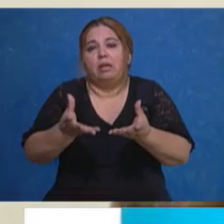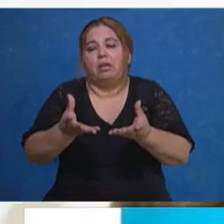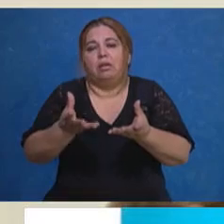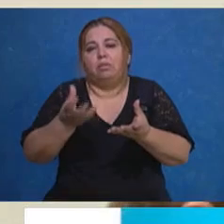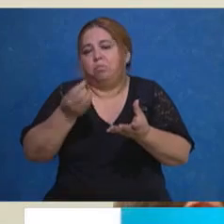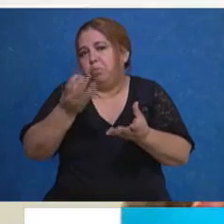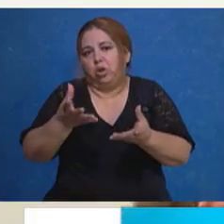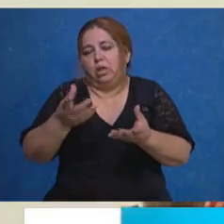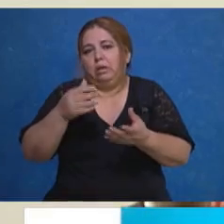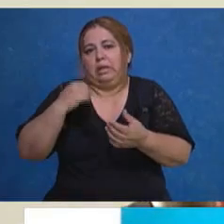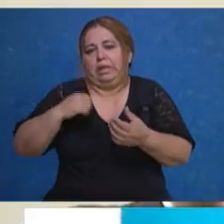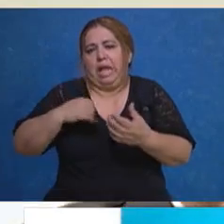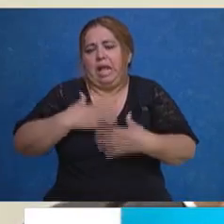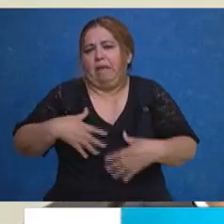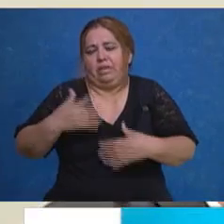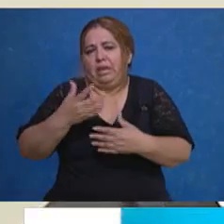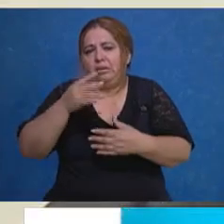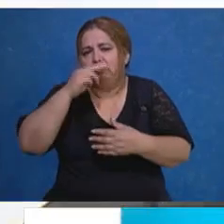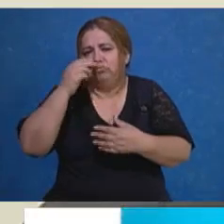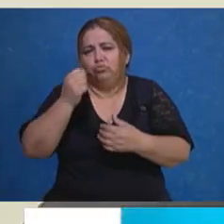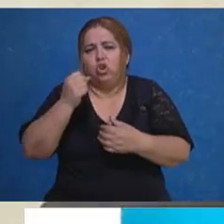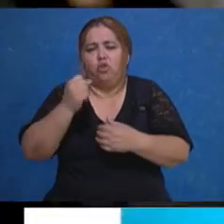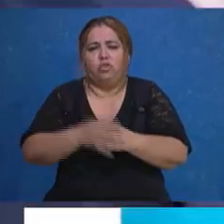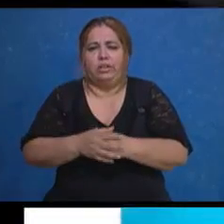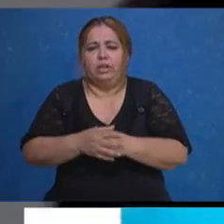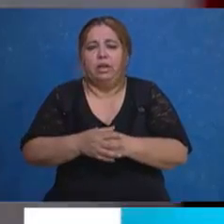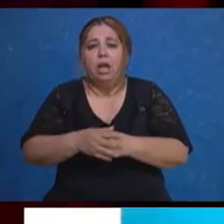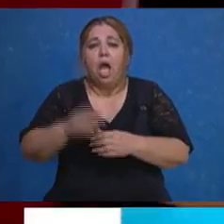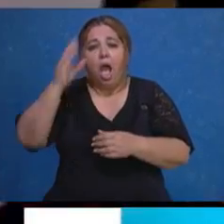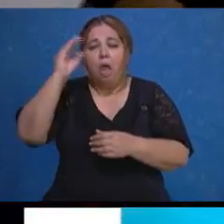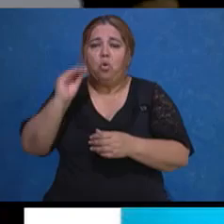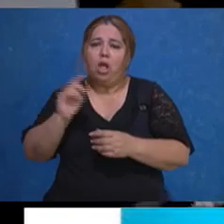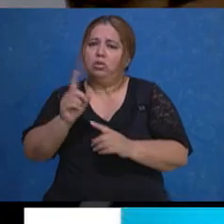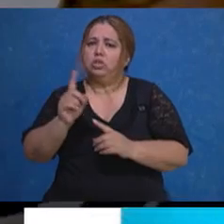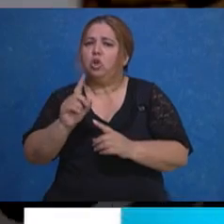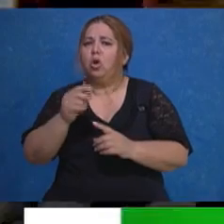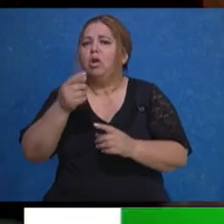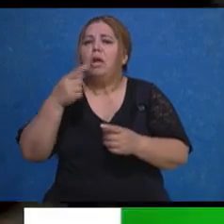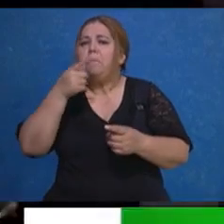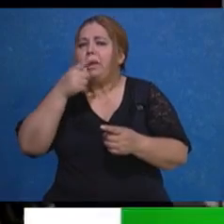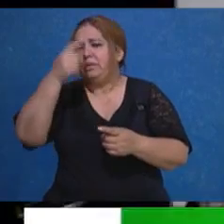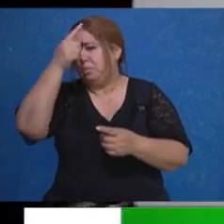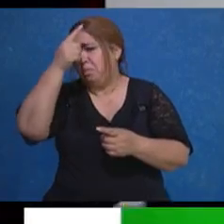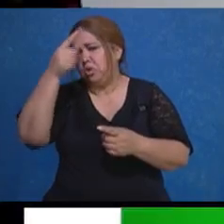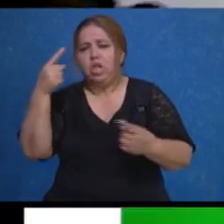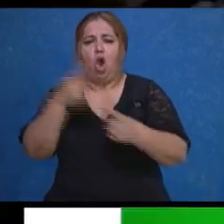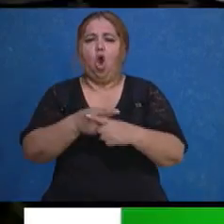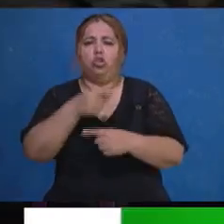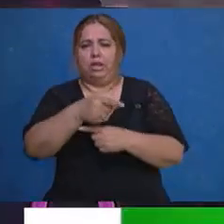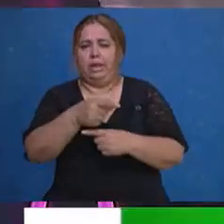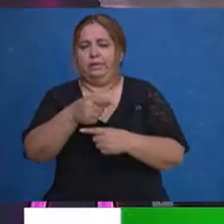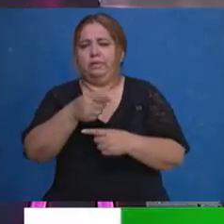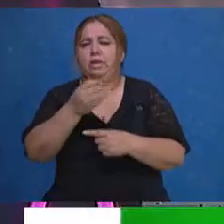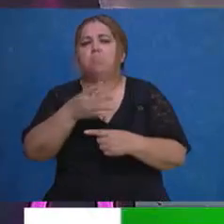consta y dicen que para ellos califican de una tortura. Recordemos también, bueno, que ya ha habido